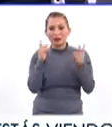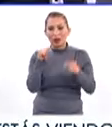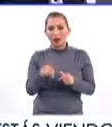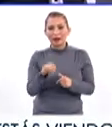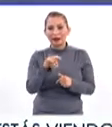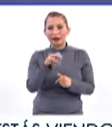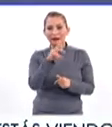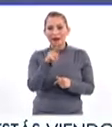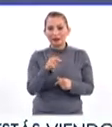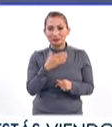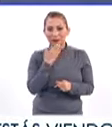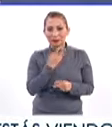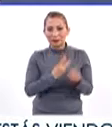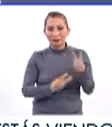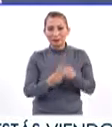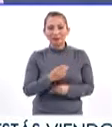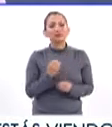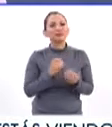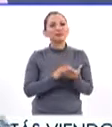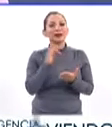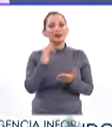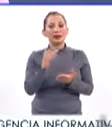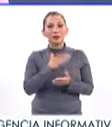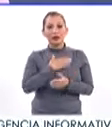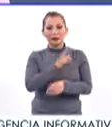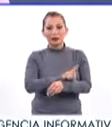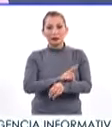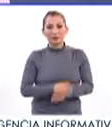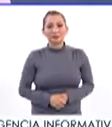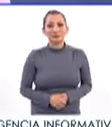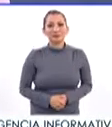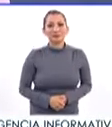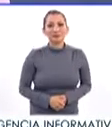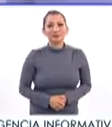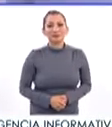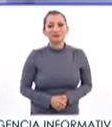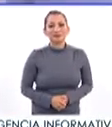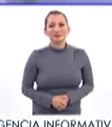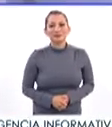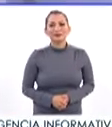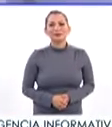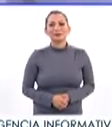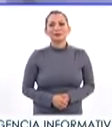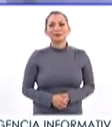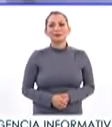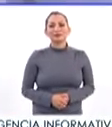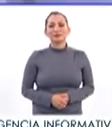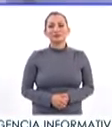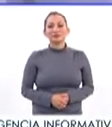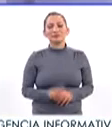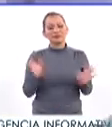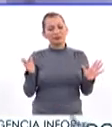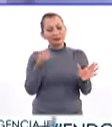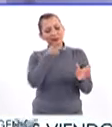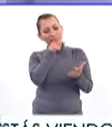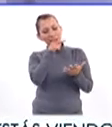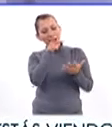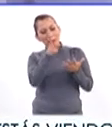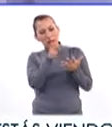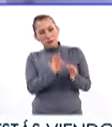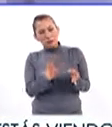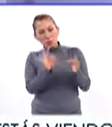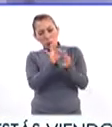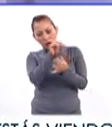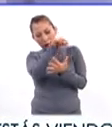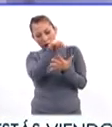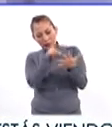nosotros hoy en Interfaz. Bienvenida. Muchas gracias. Muy buenos días. Pues Bienvenida, estos son Gracias. conceptos claves y